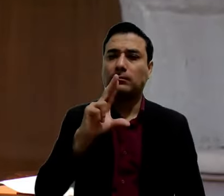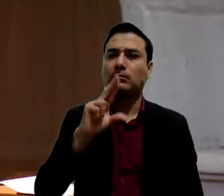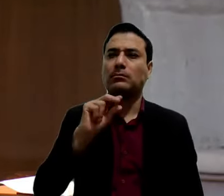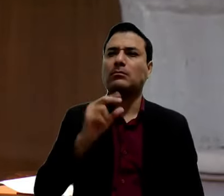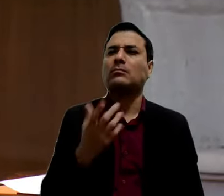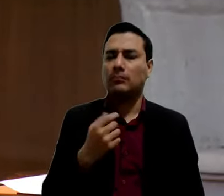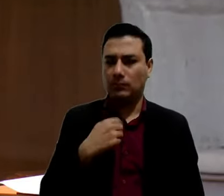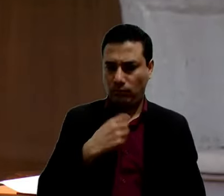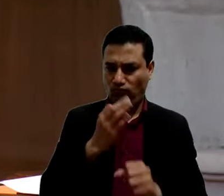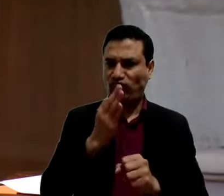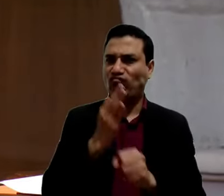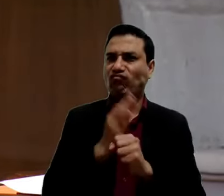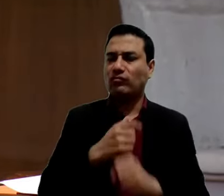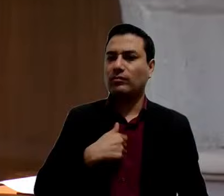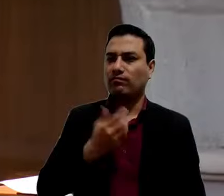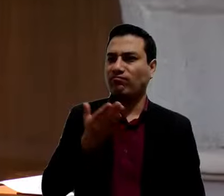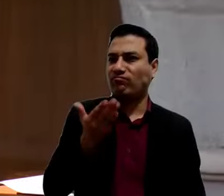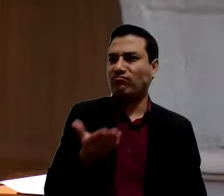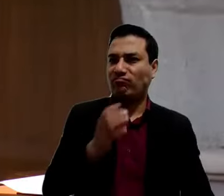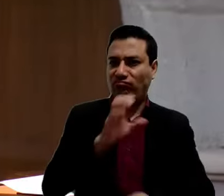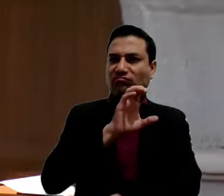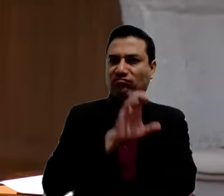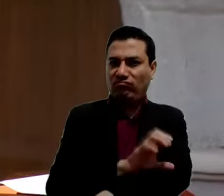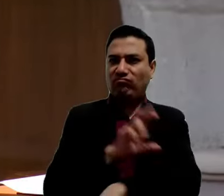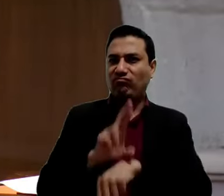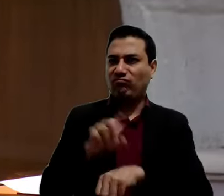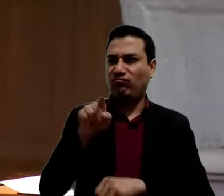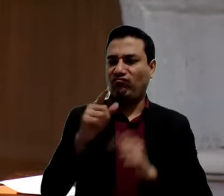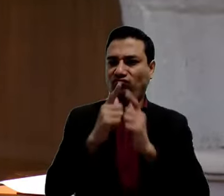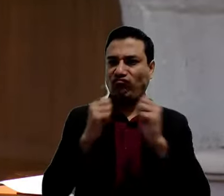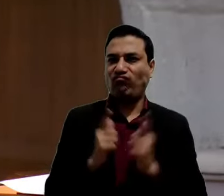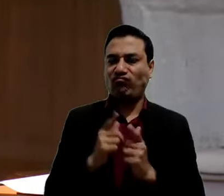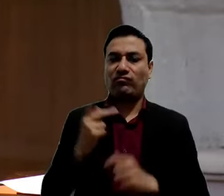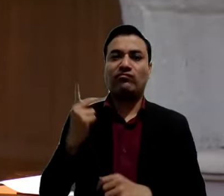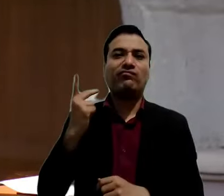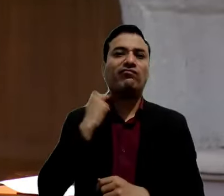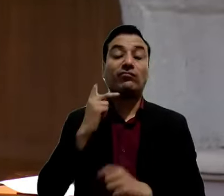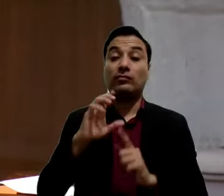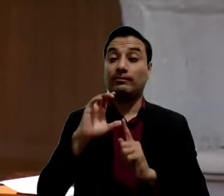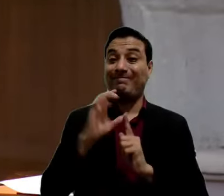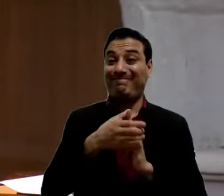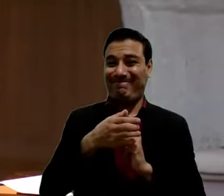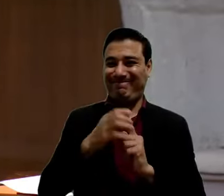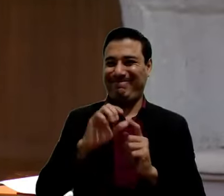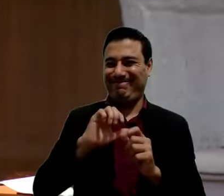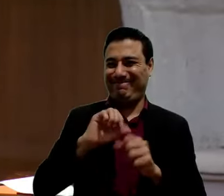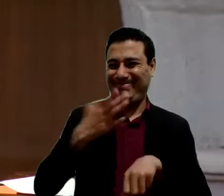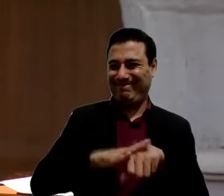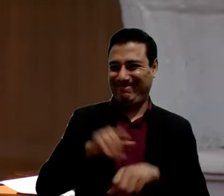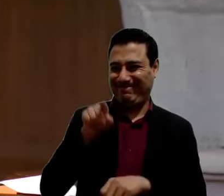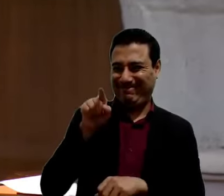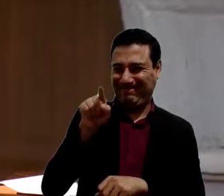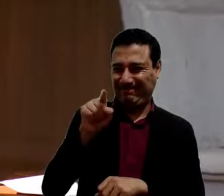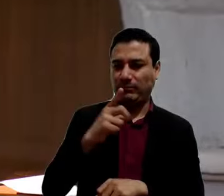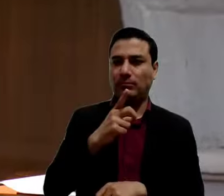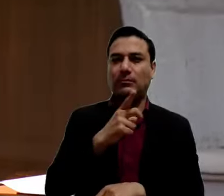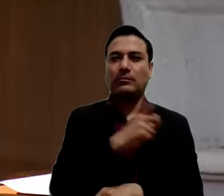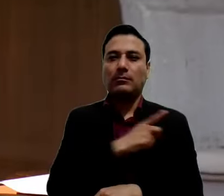impide que le solicite a mi coordinador de la bancada que en el comité de administración donde él es integrante